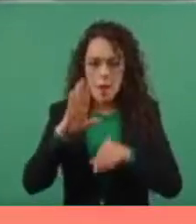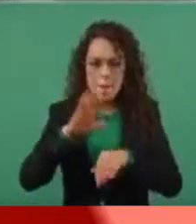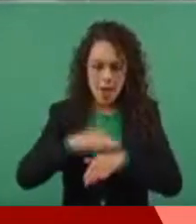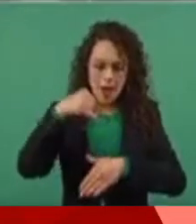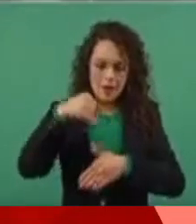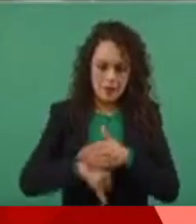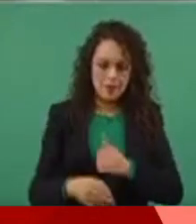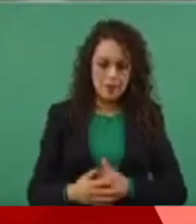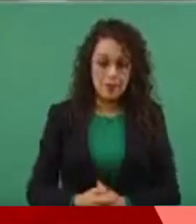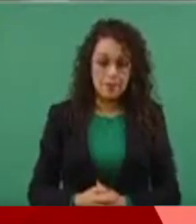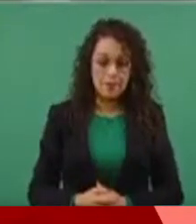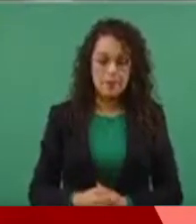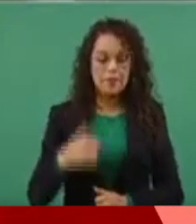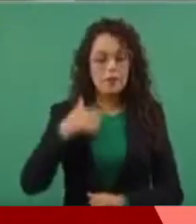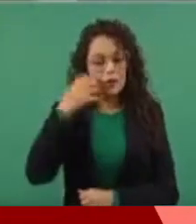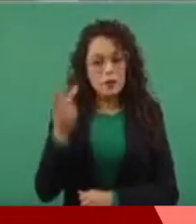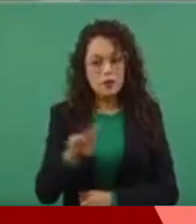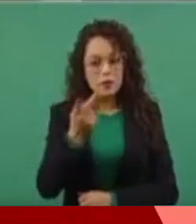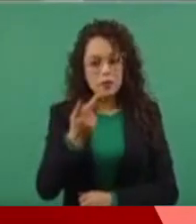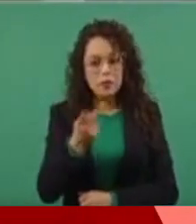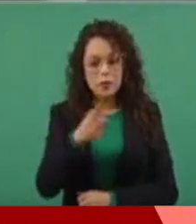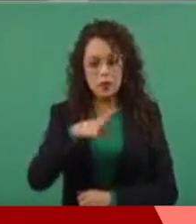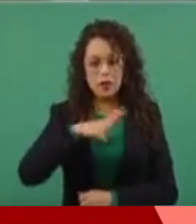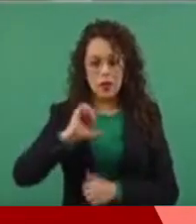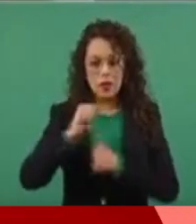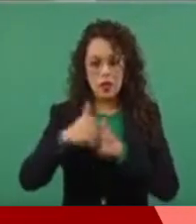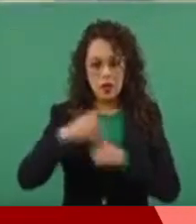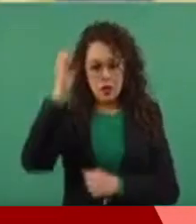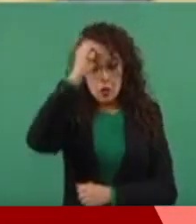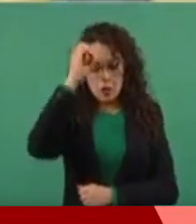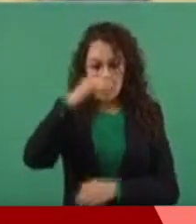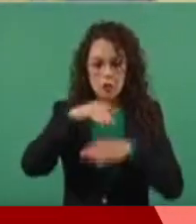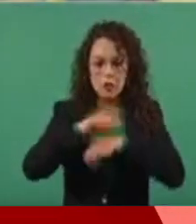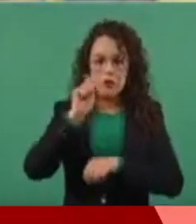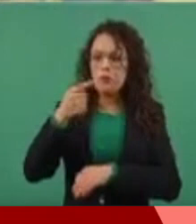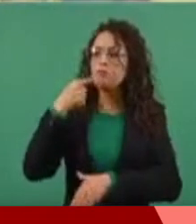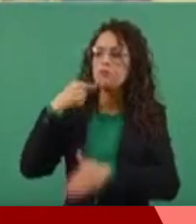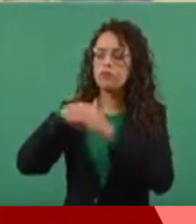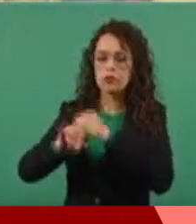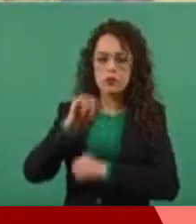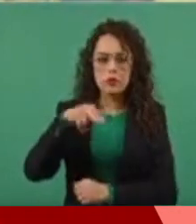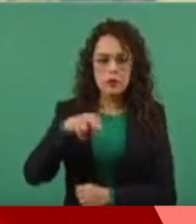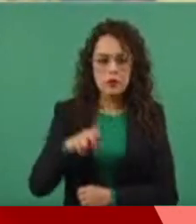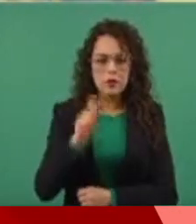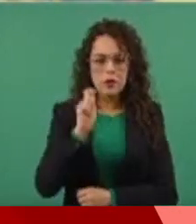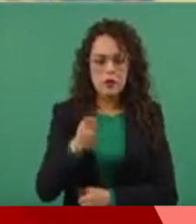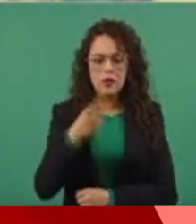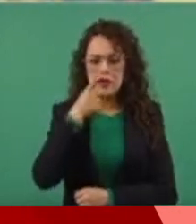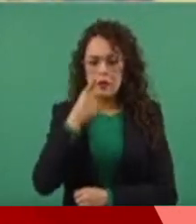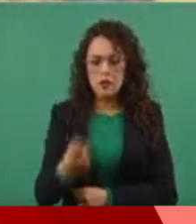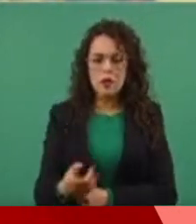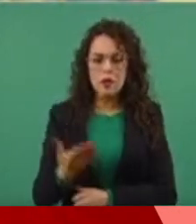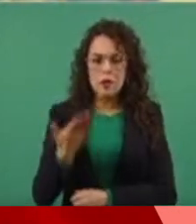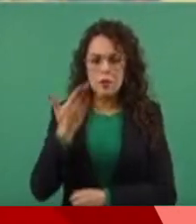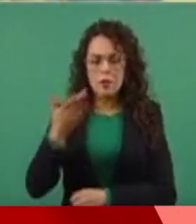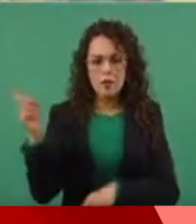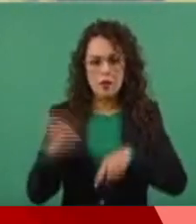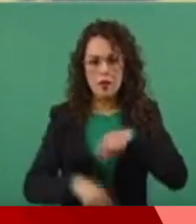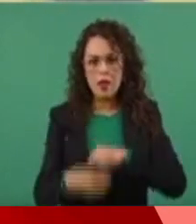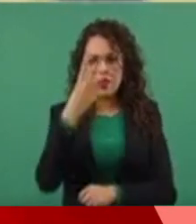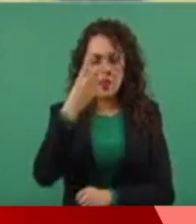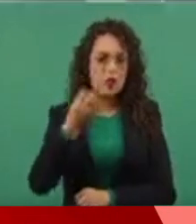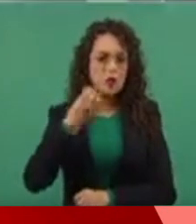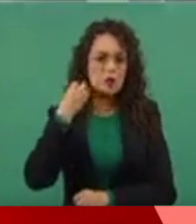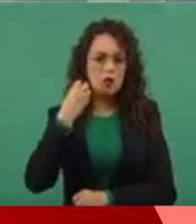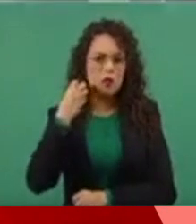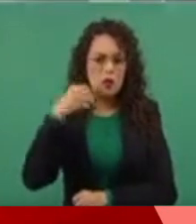Presidente, y preguntarle si tiene alguna opinión sobre esta orden de la Comisión de Quejas del INE de que ordenó el retiro de 3 conferencias mañaneras.